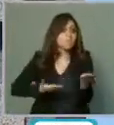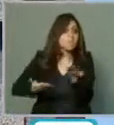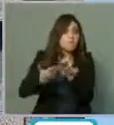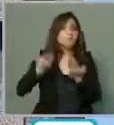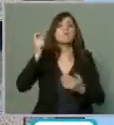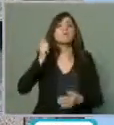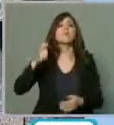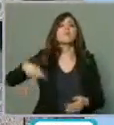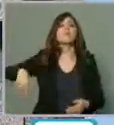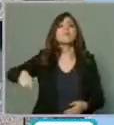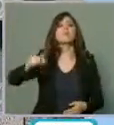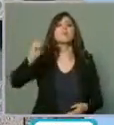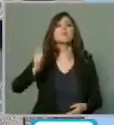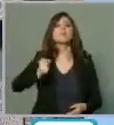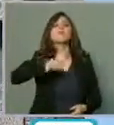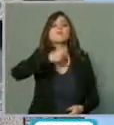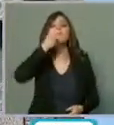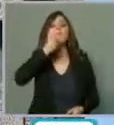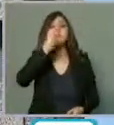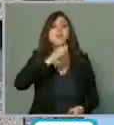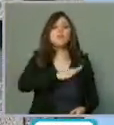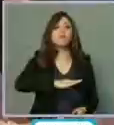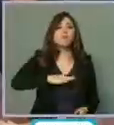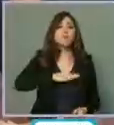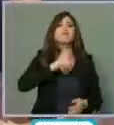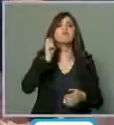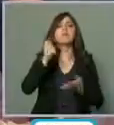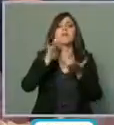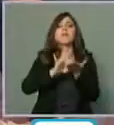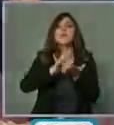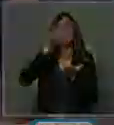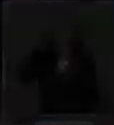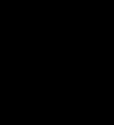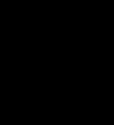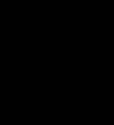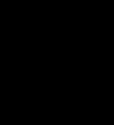felices son los que han sido agradecidos y generosos, por lo tanto. Te agradecemos muchísimo. Un placer. Gracias.